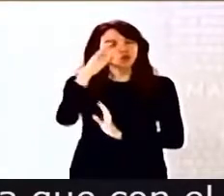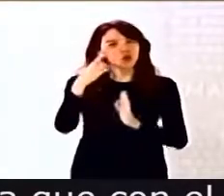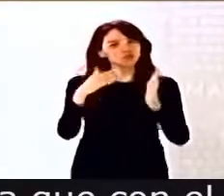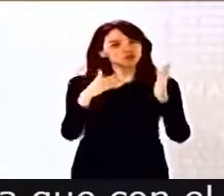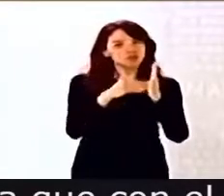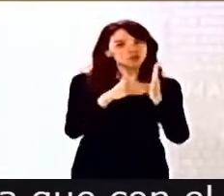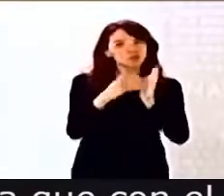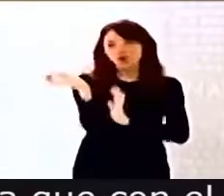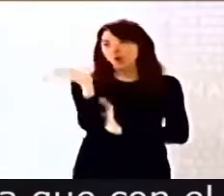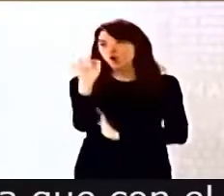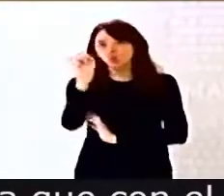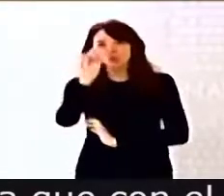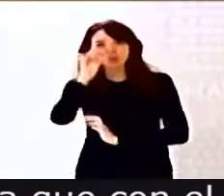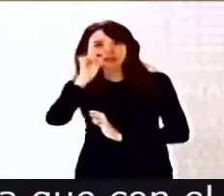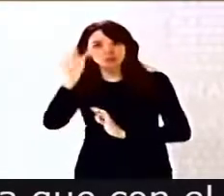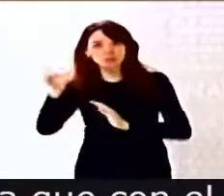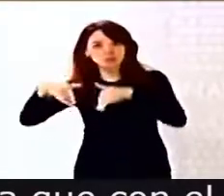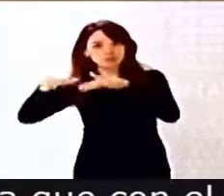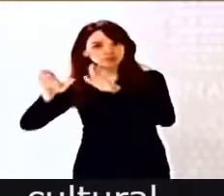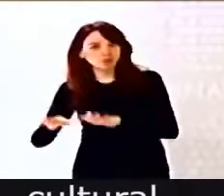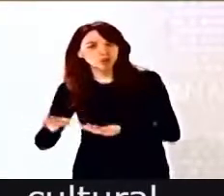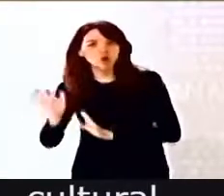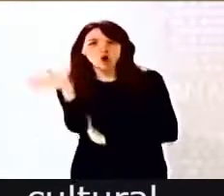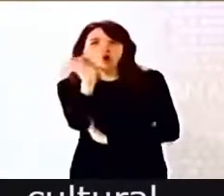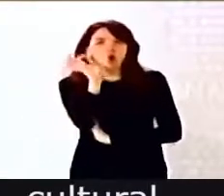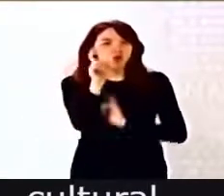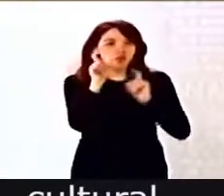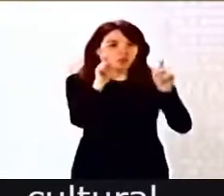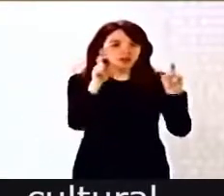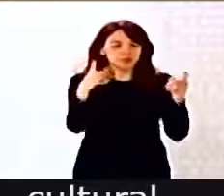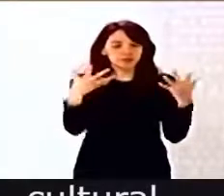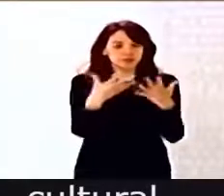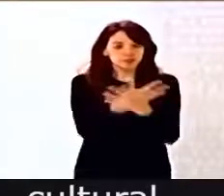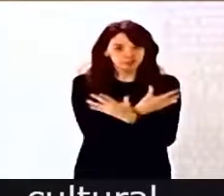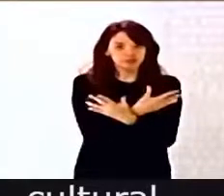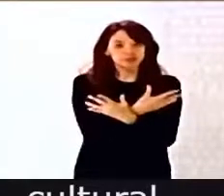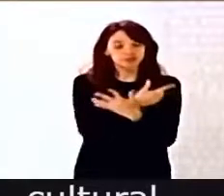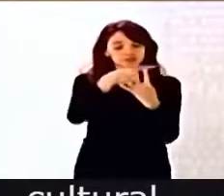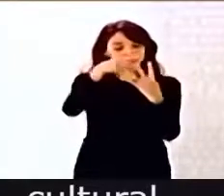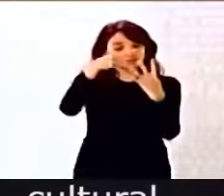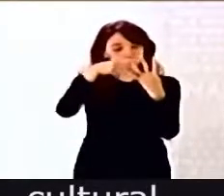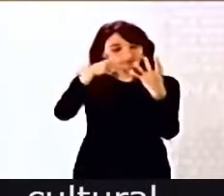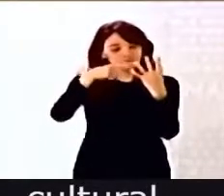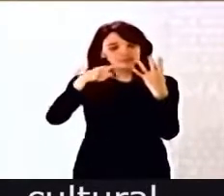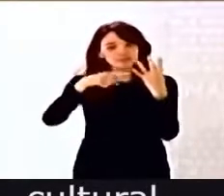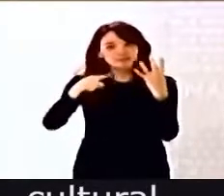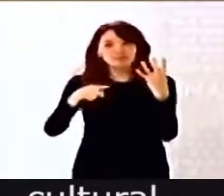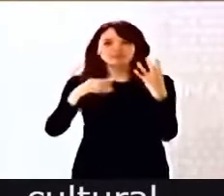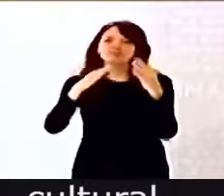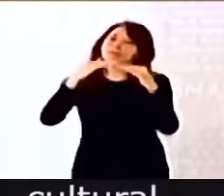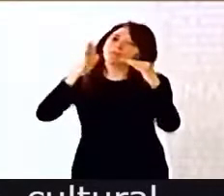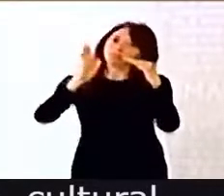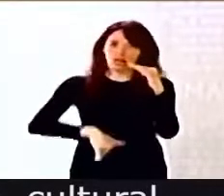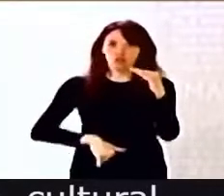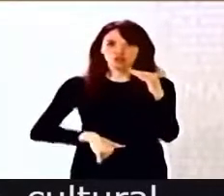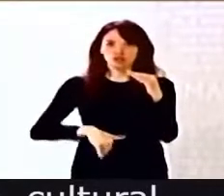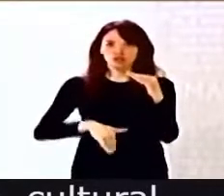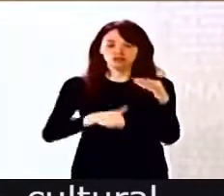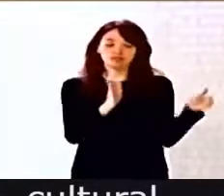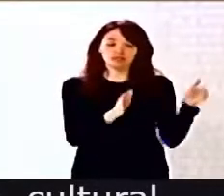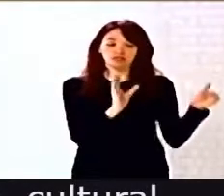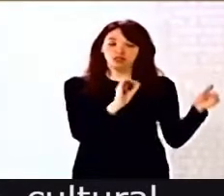el sufrimiento turístico, el sufrimiento educativo será menor que lo era en la fase 0.